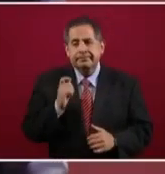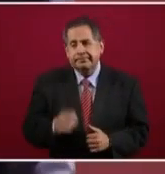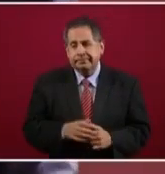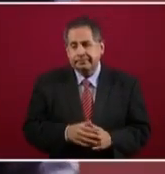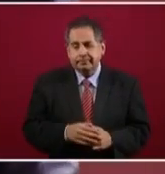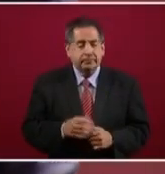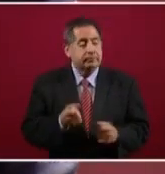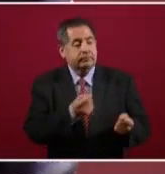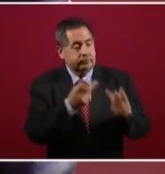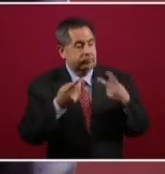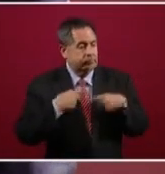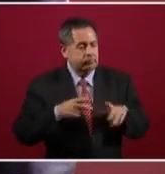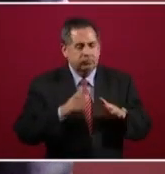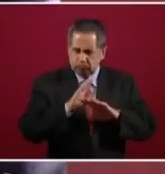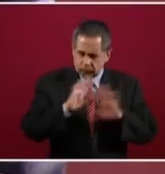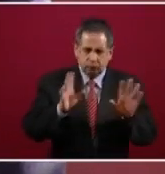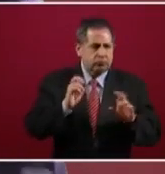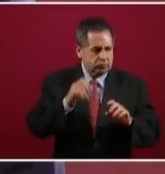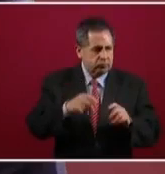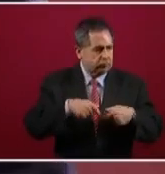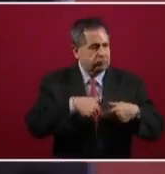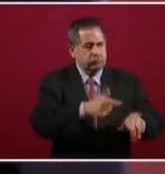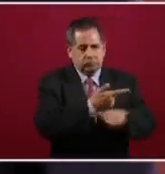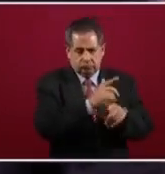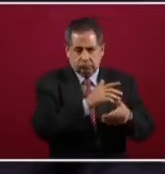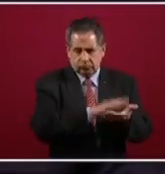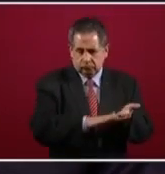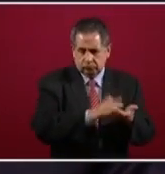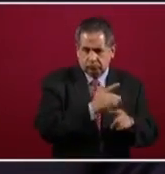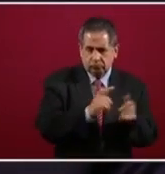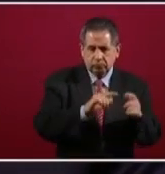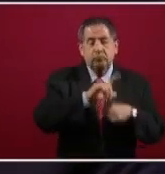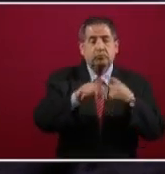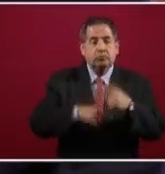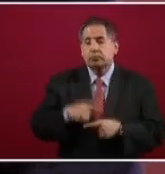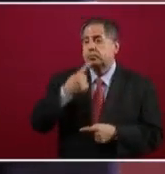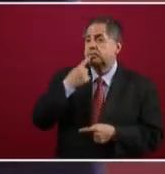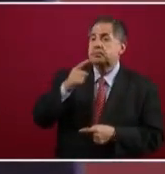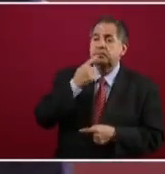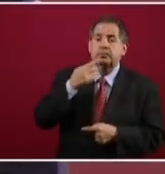hay desistimientos y luego hay amparos